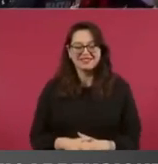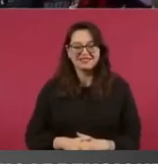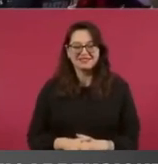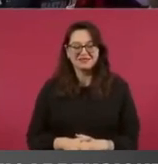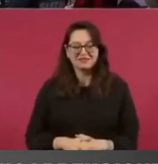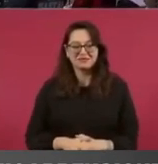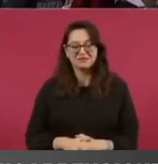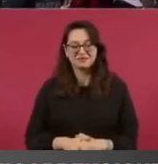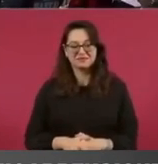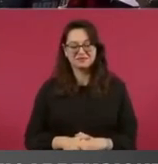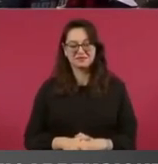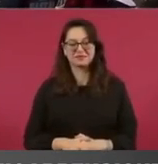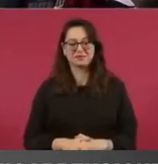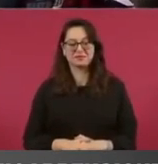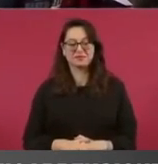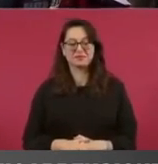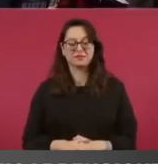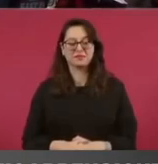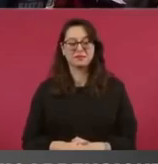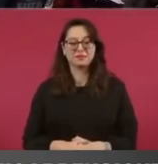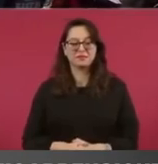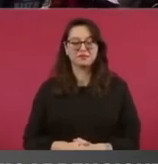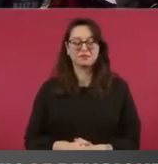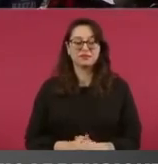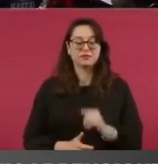hace una